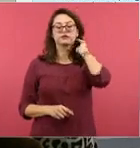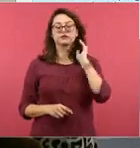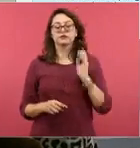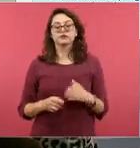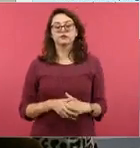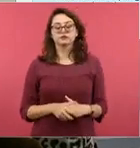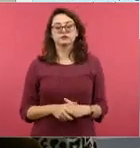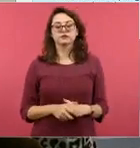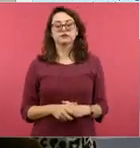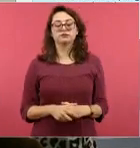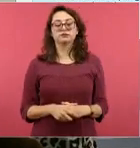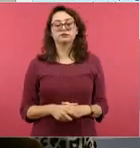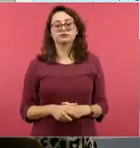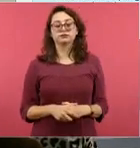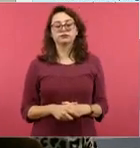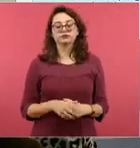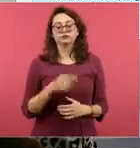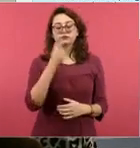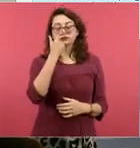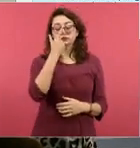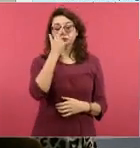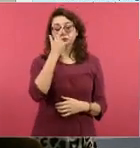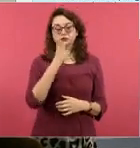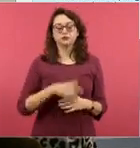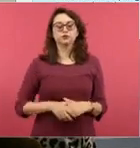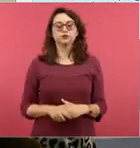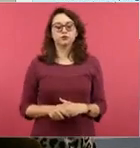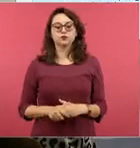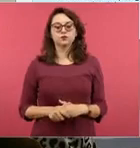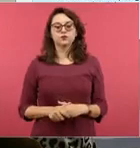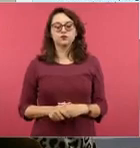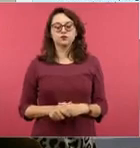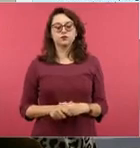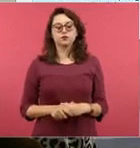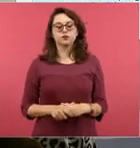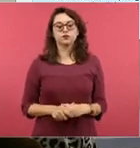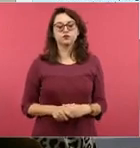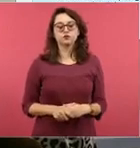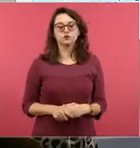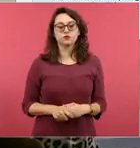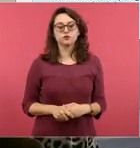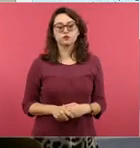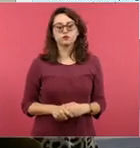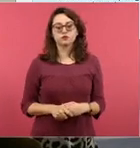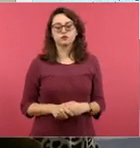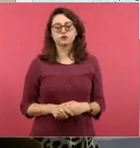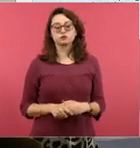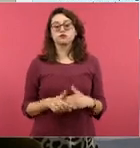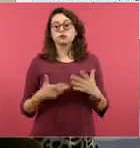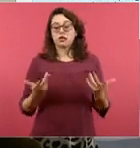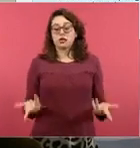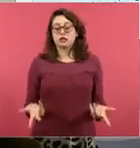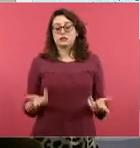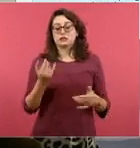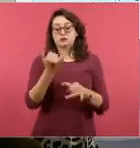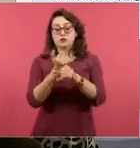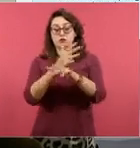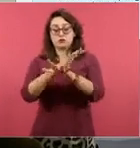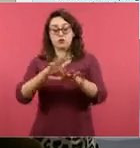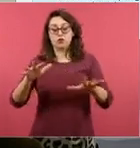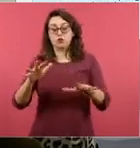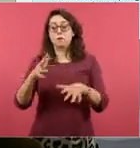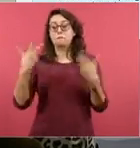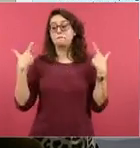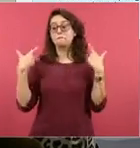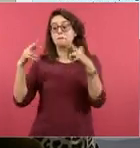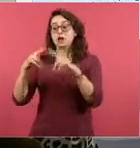entendimiento, reiterando una vez más que este mensaje no solamente es para maestras y maestros, sino también es para padres y madres